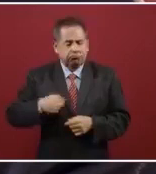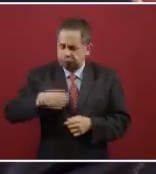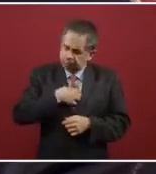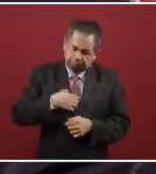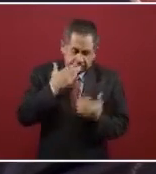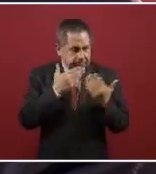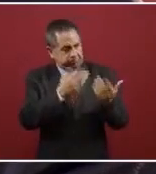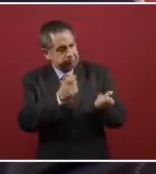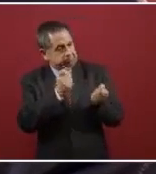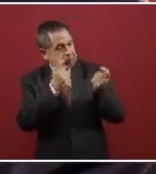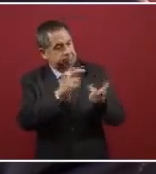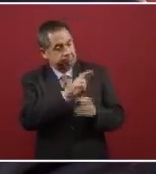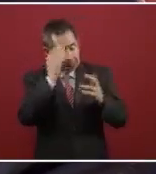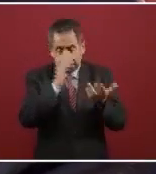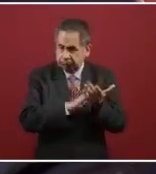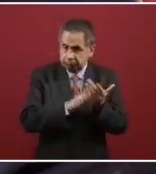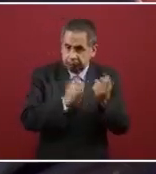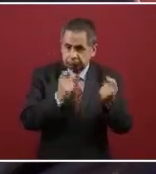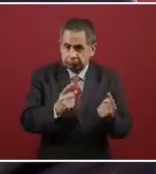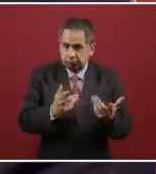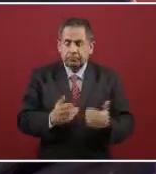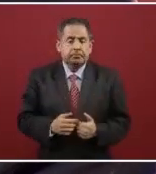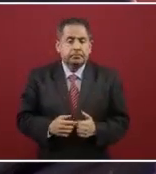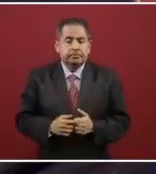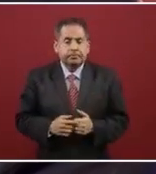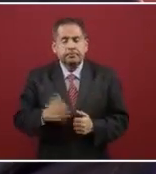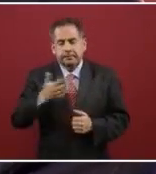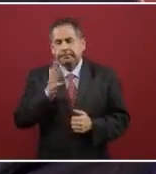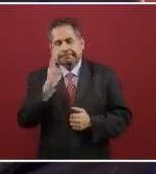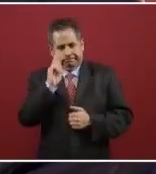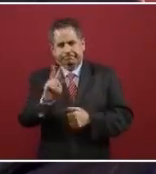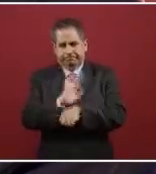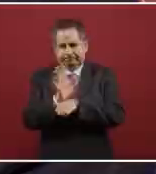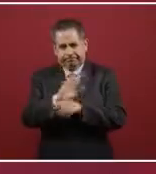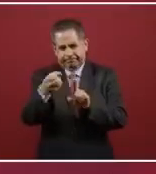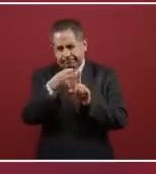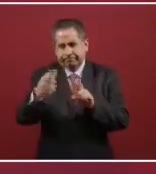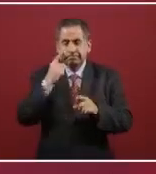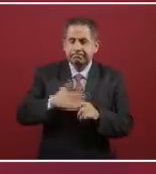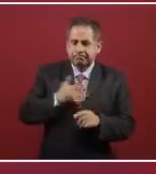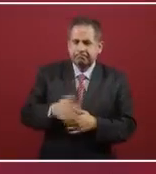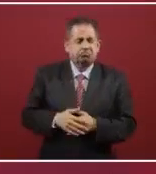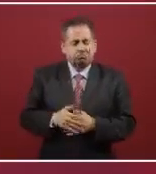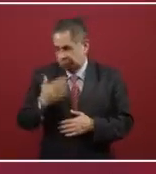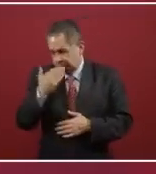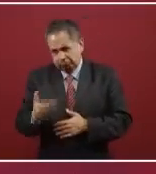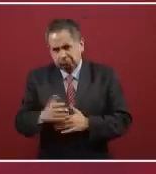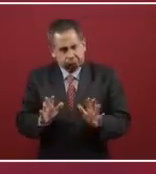celebramos estos reconocimientos. Ya vi la película. ¿Qué le pareció?